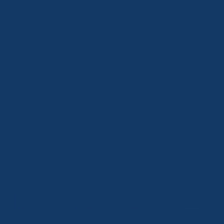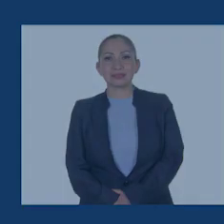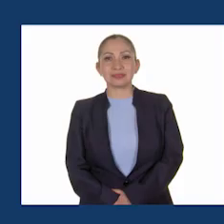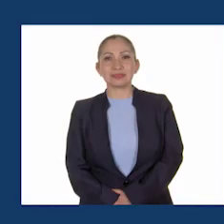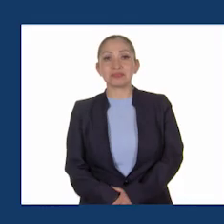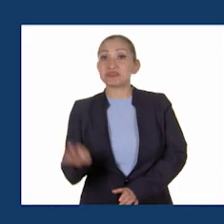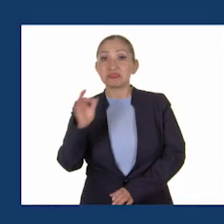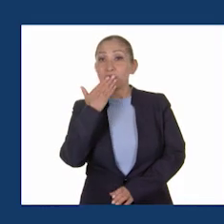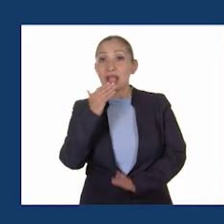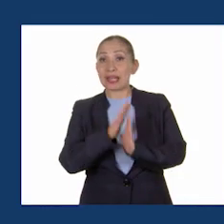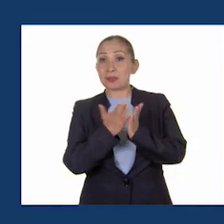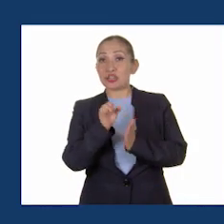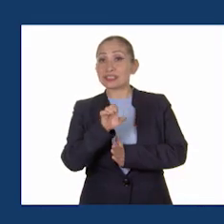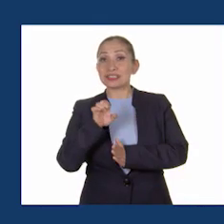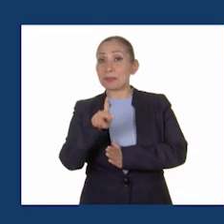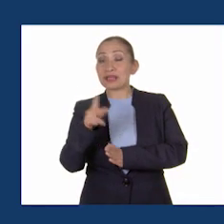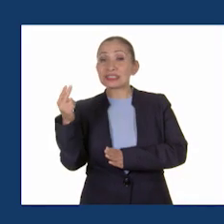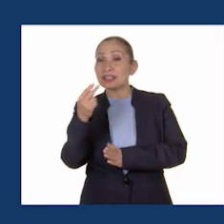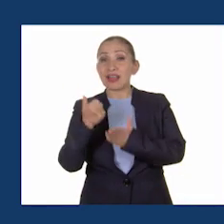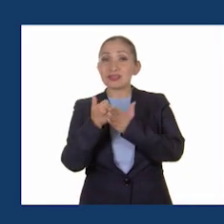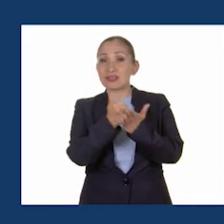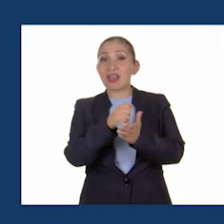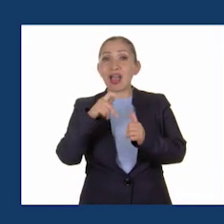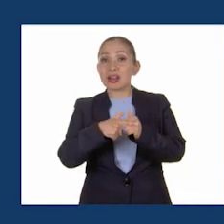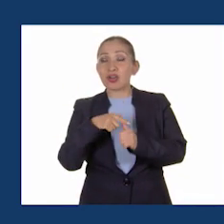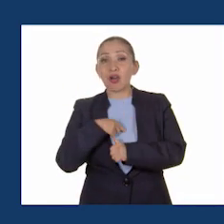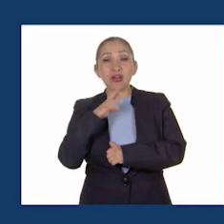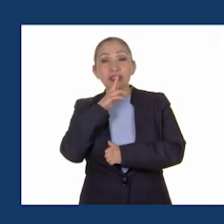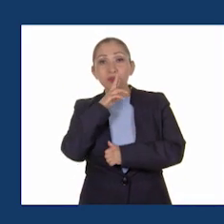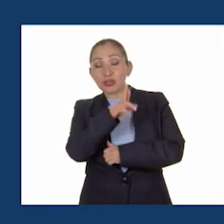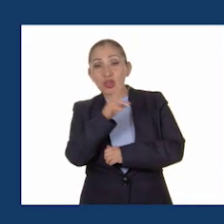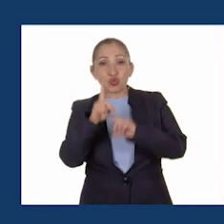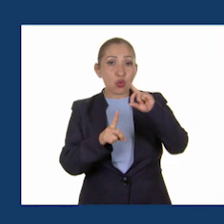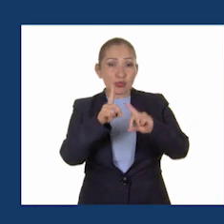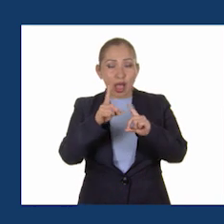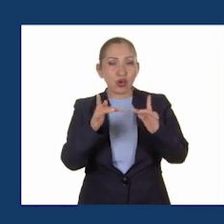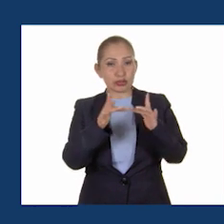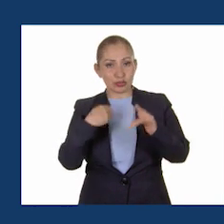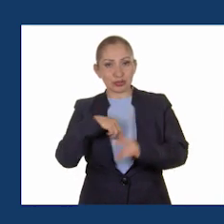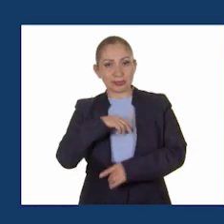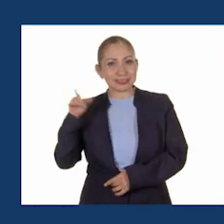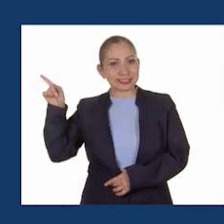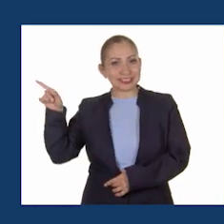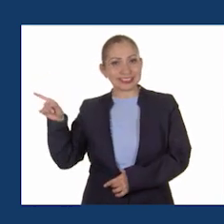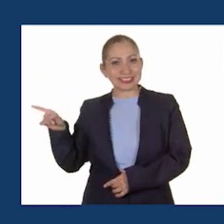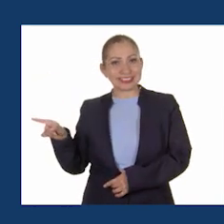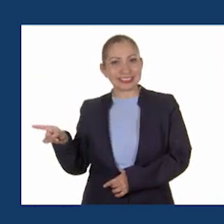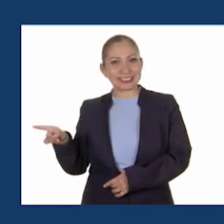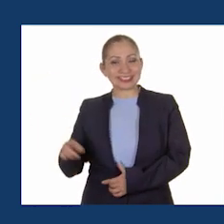Si no tienes el libro de texto o necesitas ayuda para responder las preguntas, contáctanos.